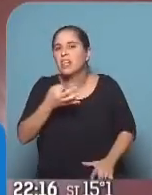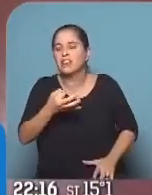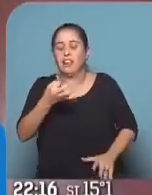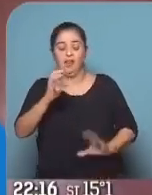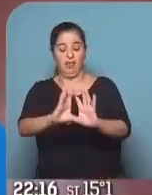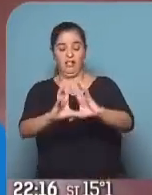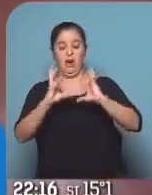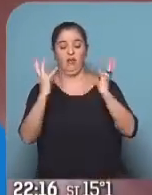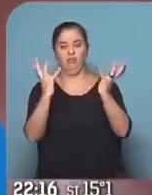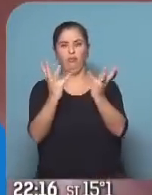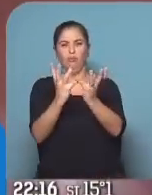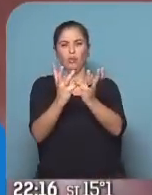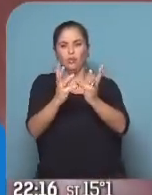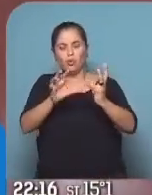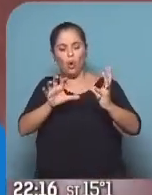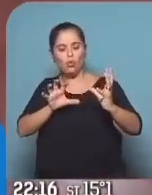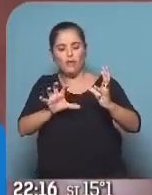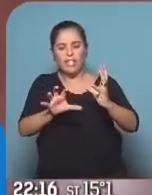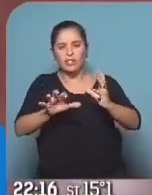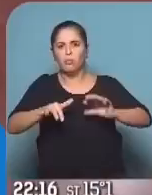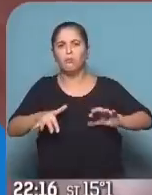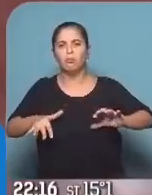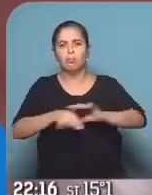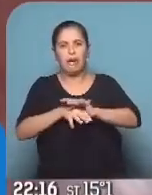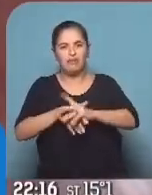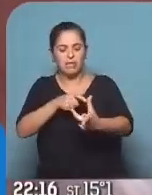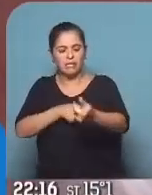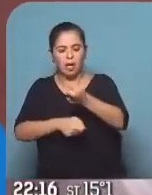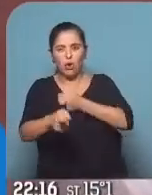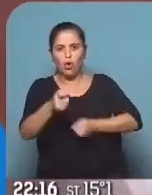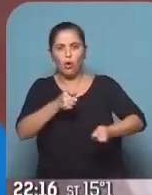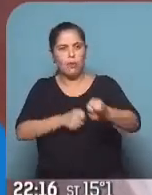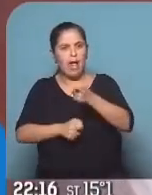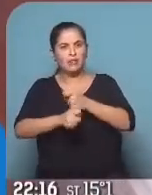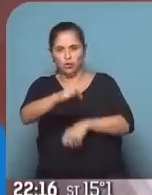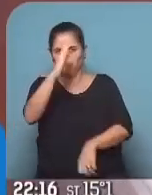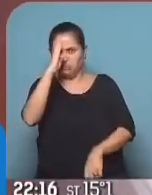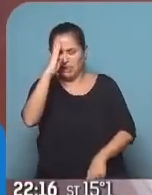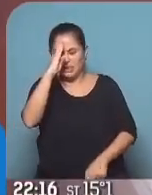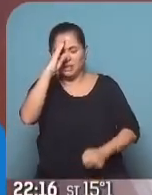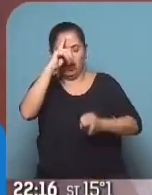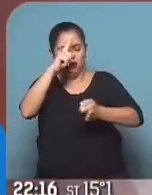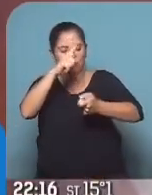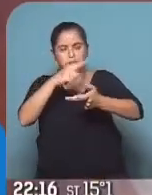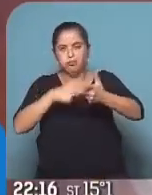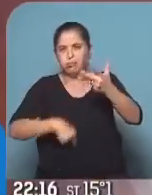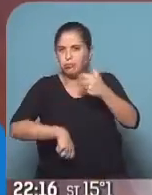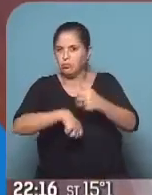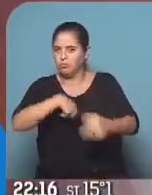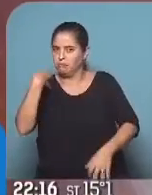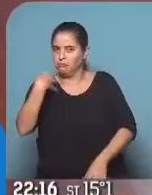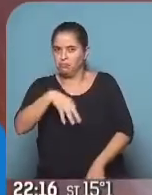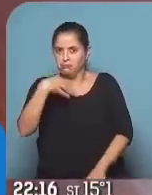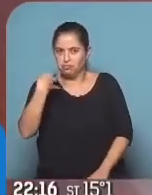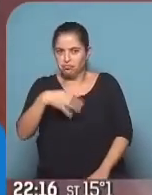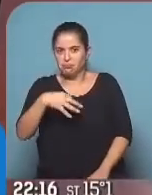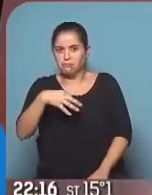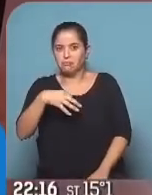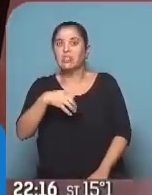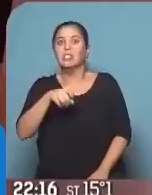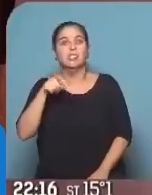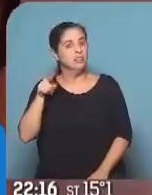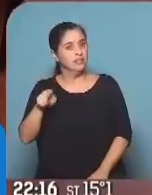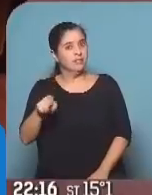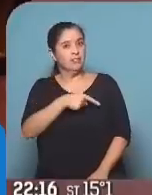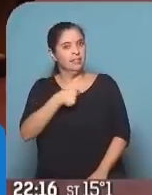mundial, una creciente presencia militar que además está amenazando el predominio y el dominio